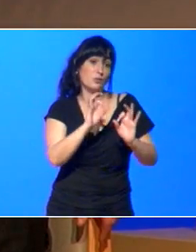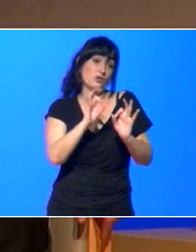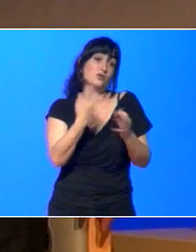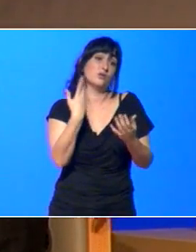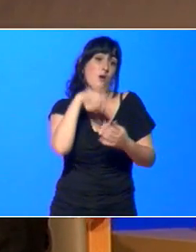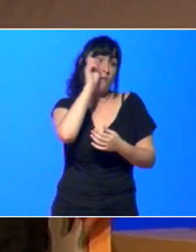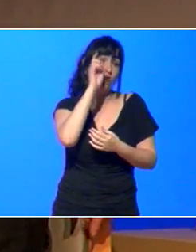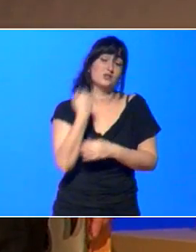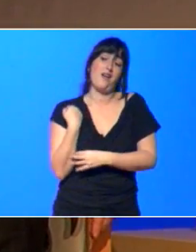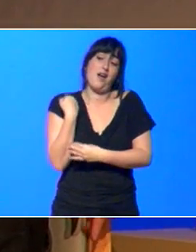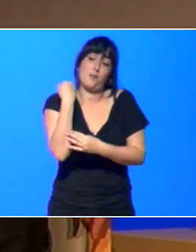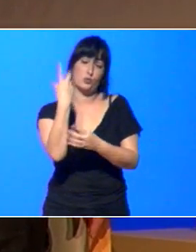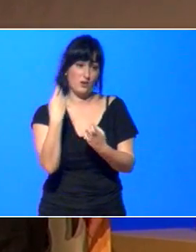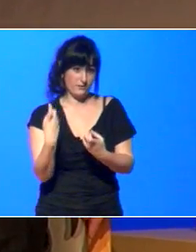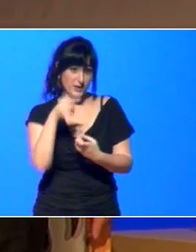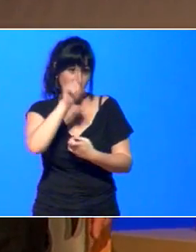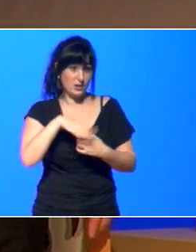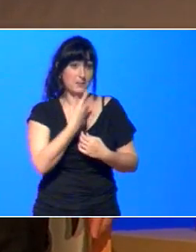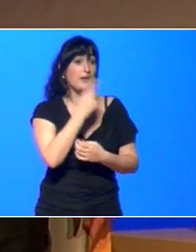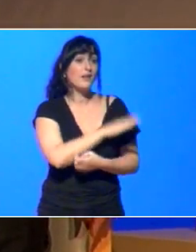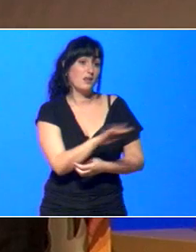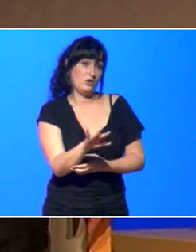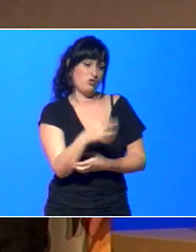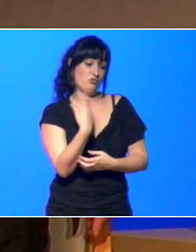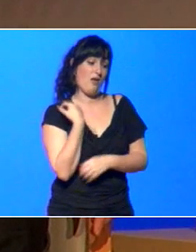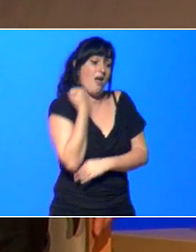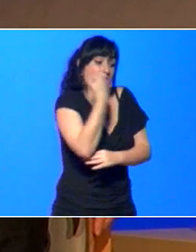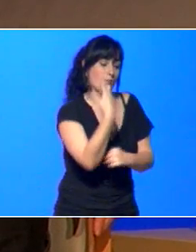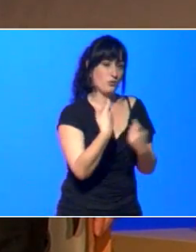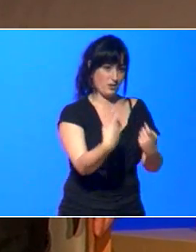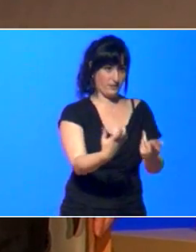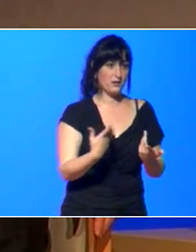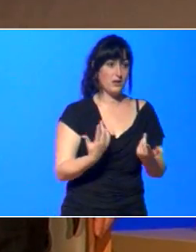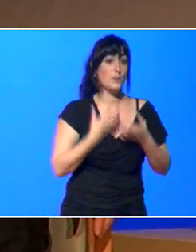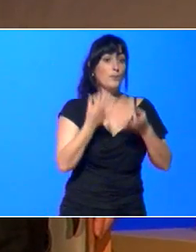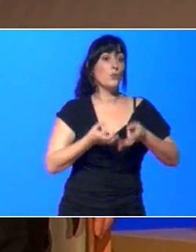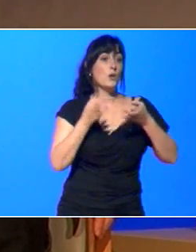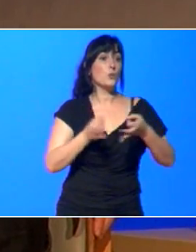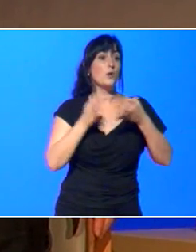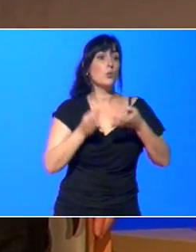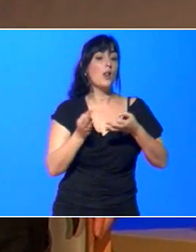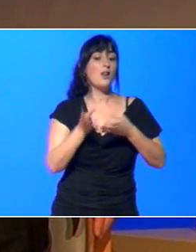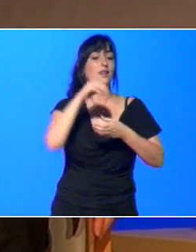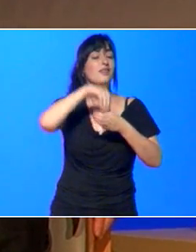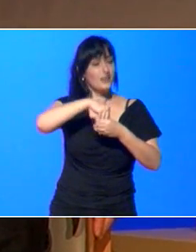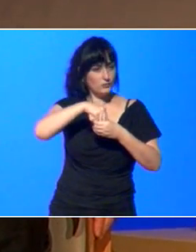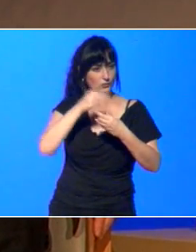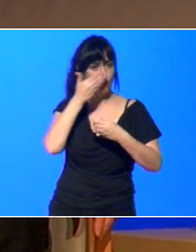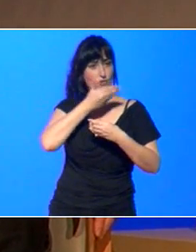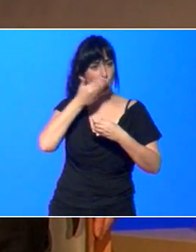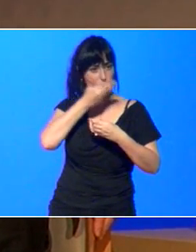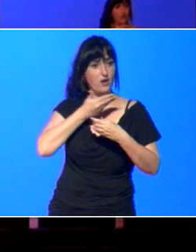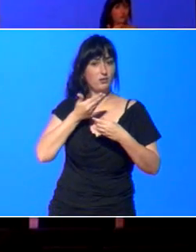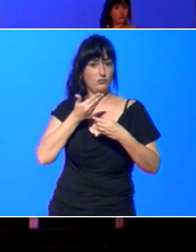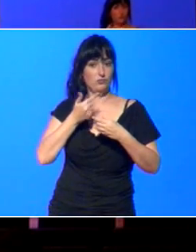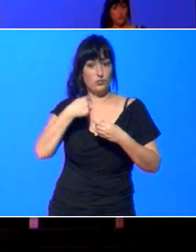y los niños necesitan esos, recibir esos apoyos, pero siempre arropados dentro de la propia comunidad escolar. Yo creo que esa es la